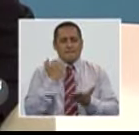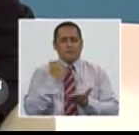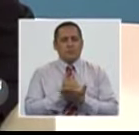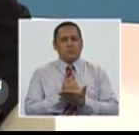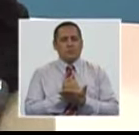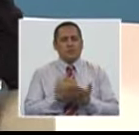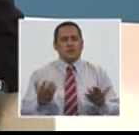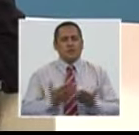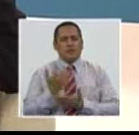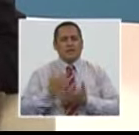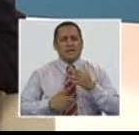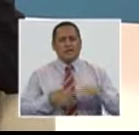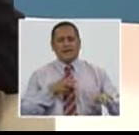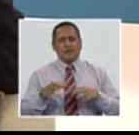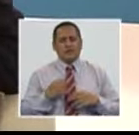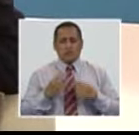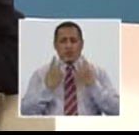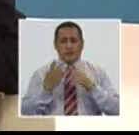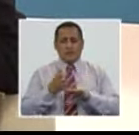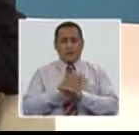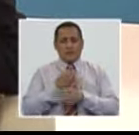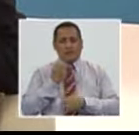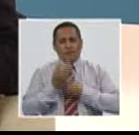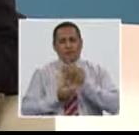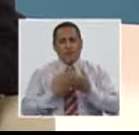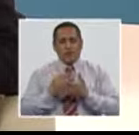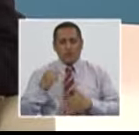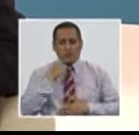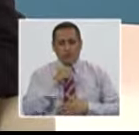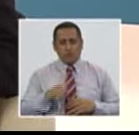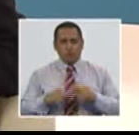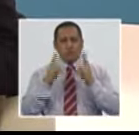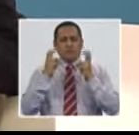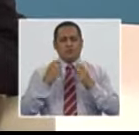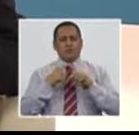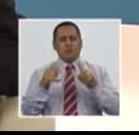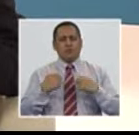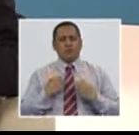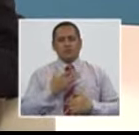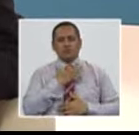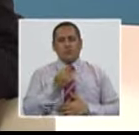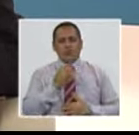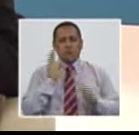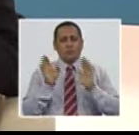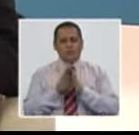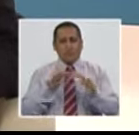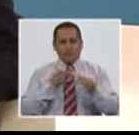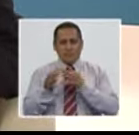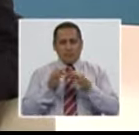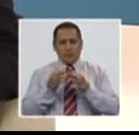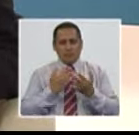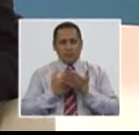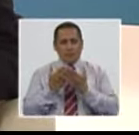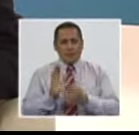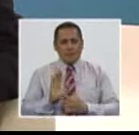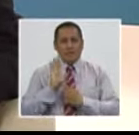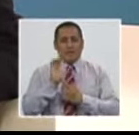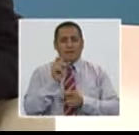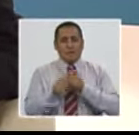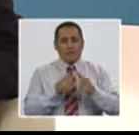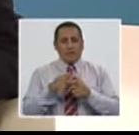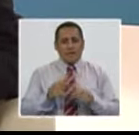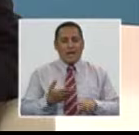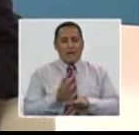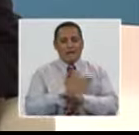pasaporte exactamente qué debe hacer yo la escuché comentándole a rocío de este tema pero nos gustaría ilustrar un poco a nuestra